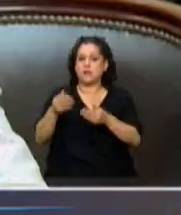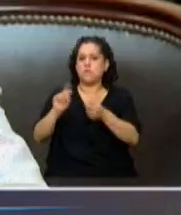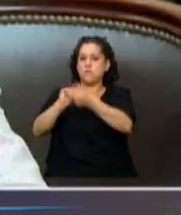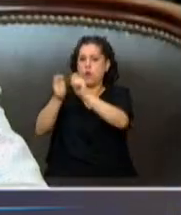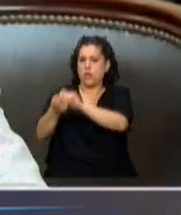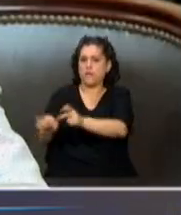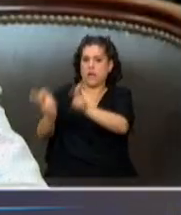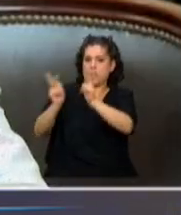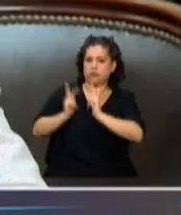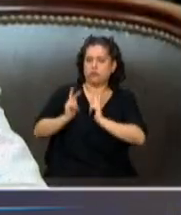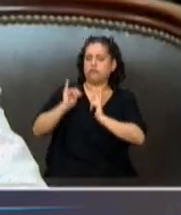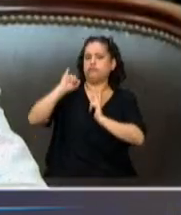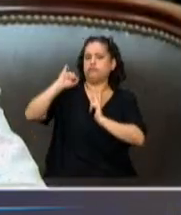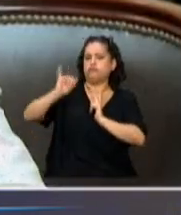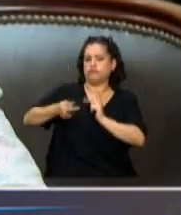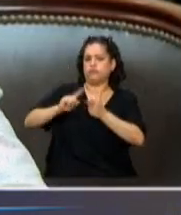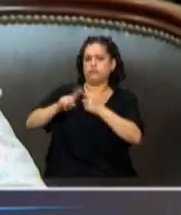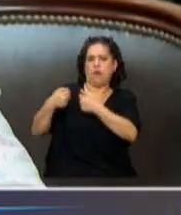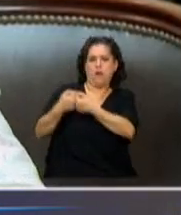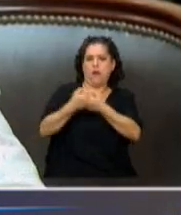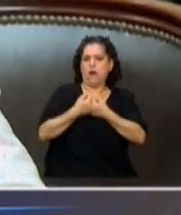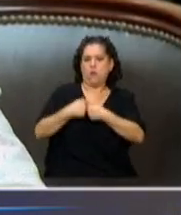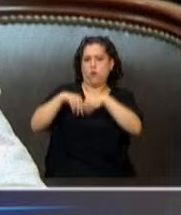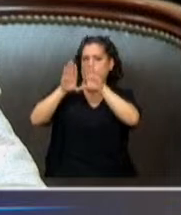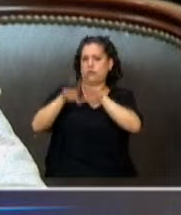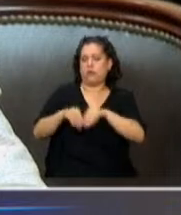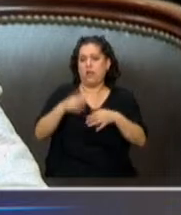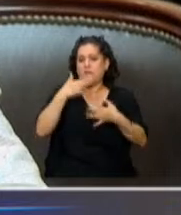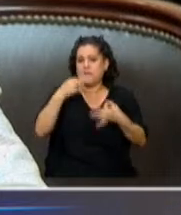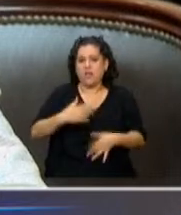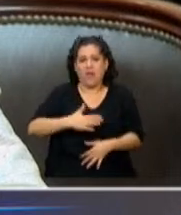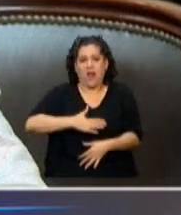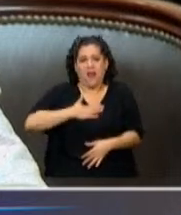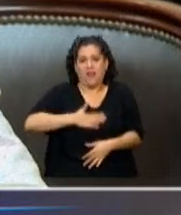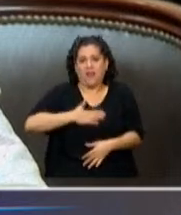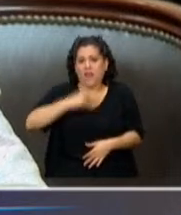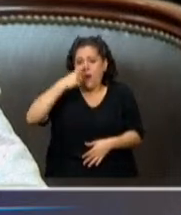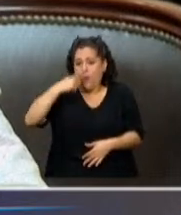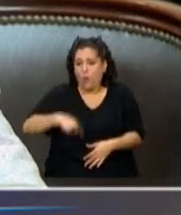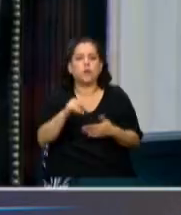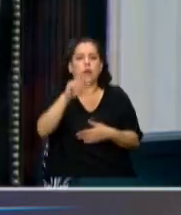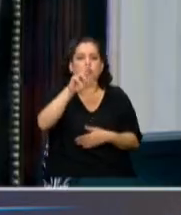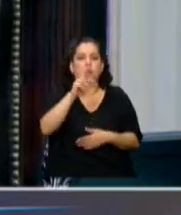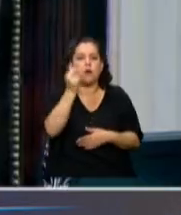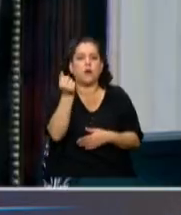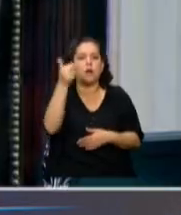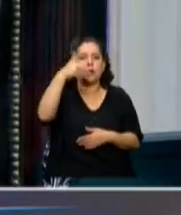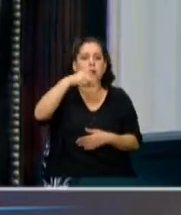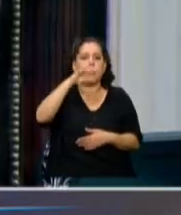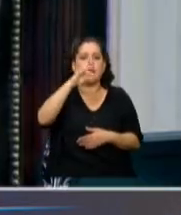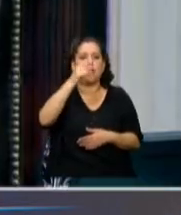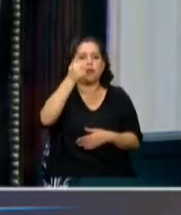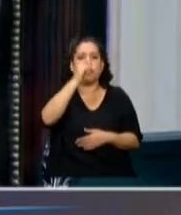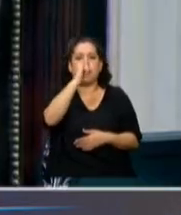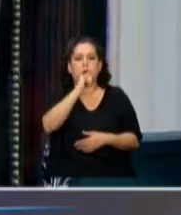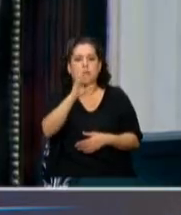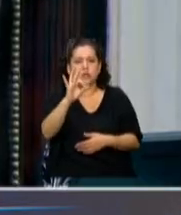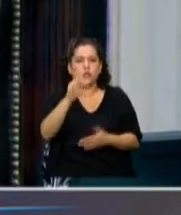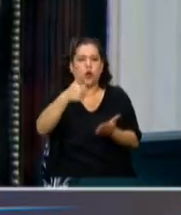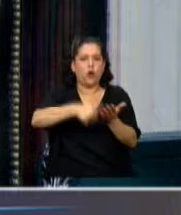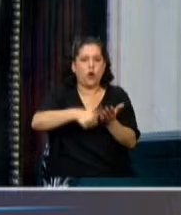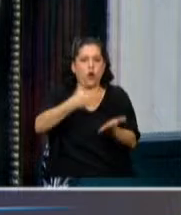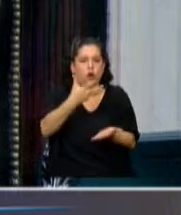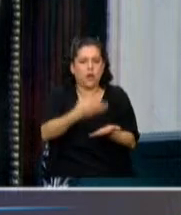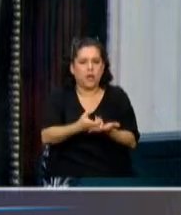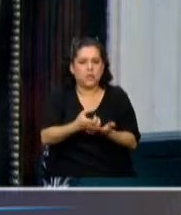Sí, se nos complicaba un poco el eje. Vamos a ver en la próxima sesión ya, no la Asamblea Legislativa del domingo, sino en la próxima sesión lo que son